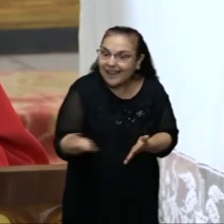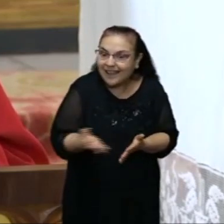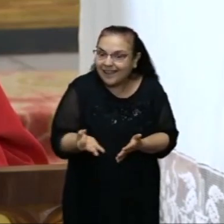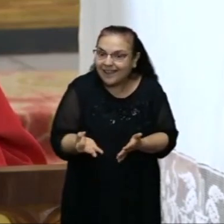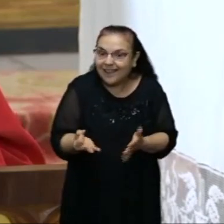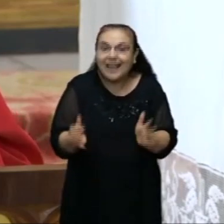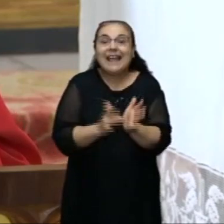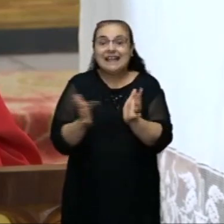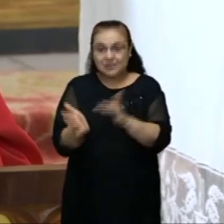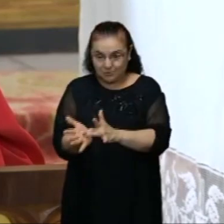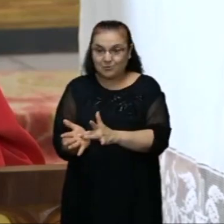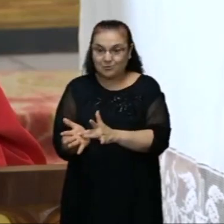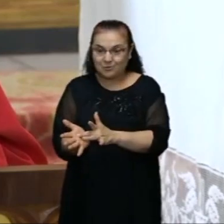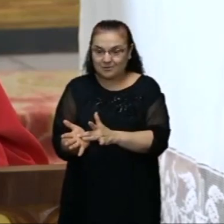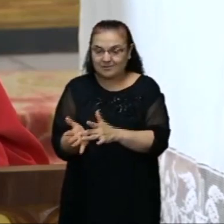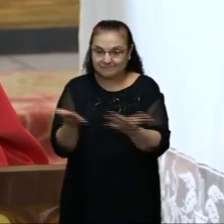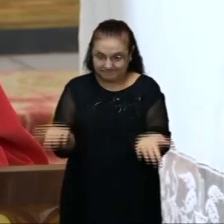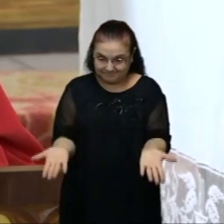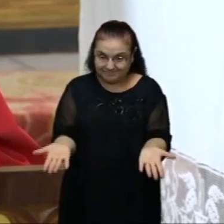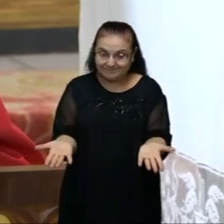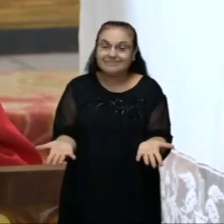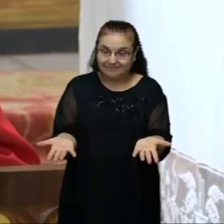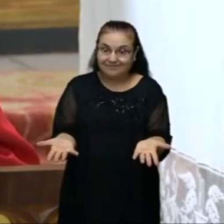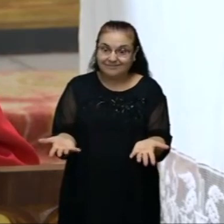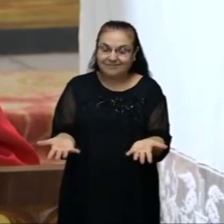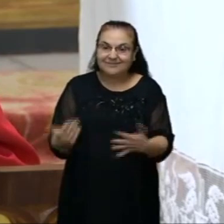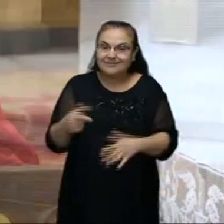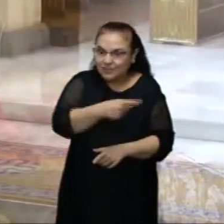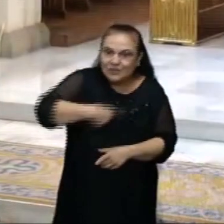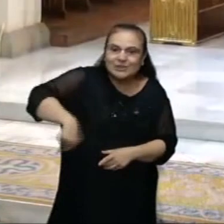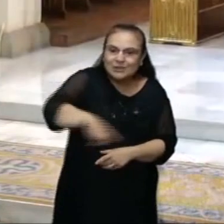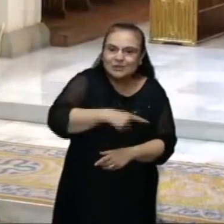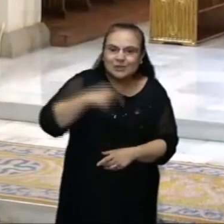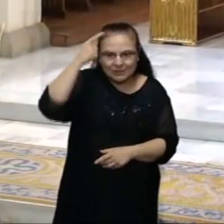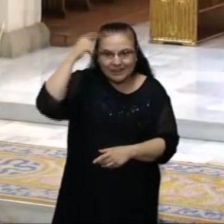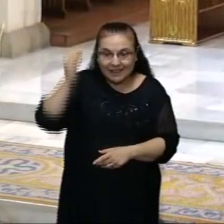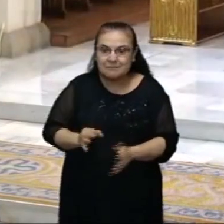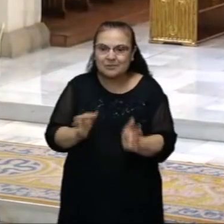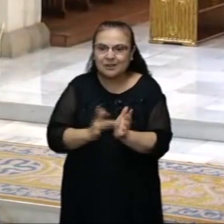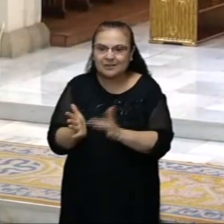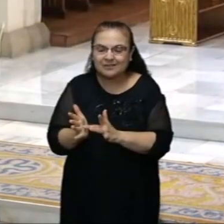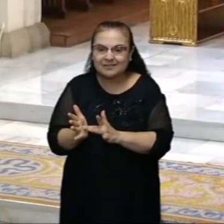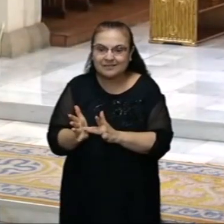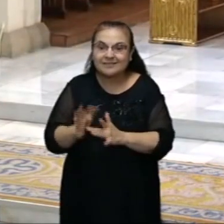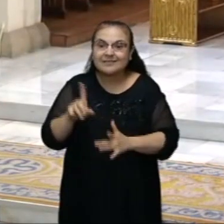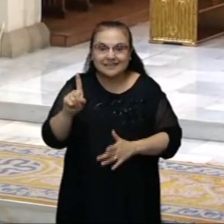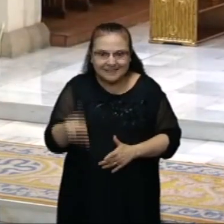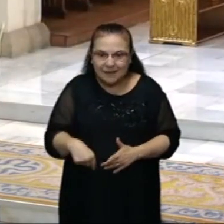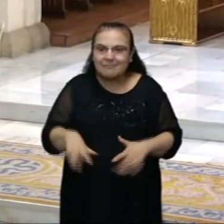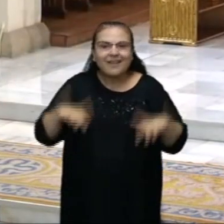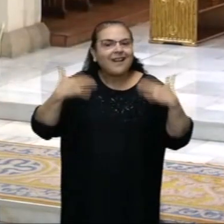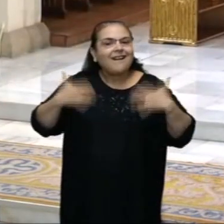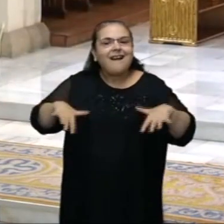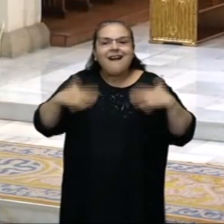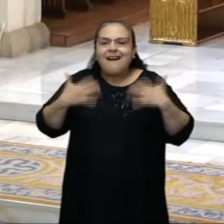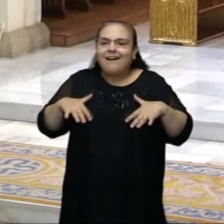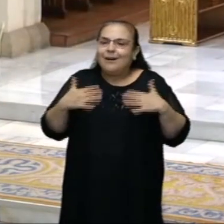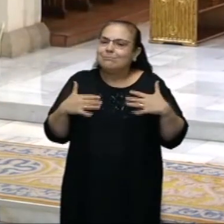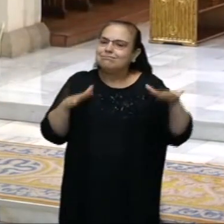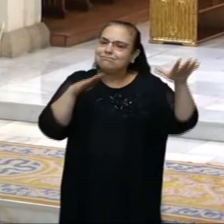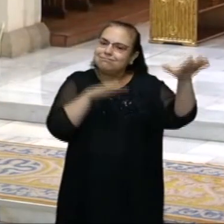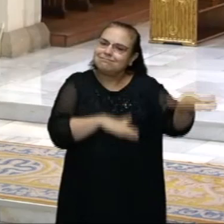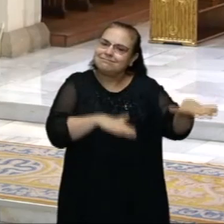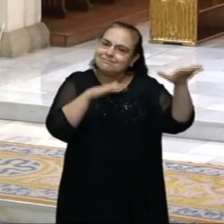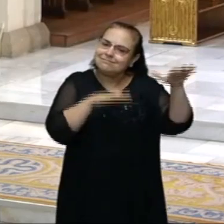que nosotros, sus seguidores, a los que creemos en él, tenemos también que alegrarnos, que